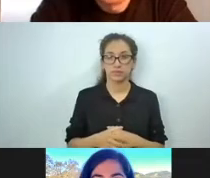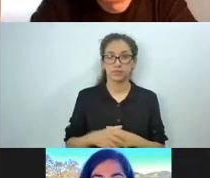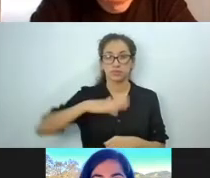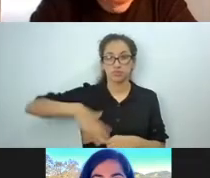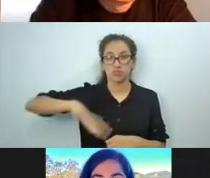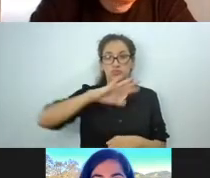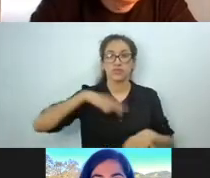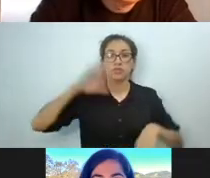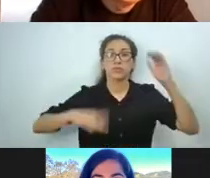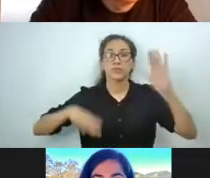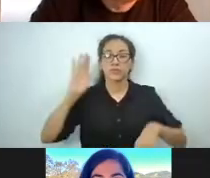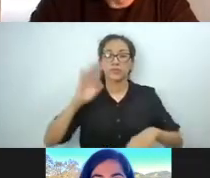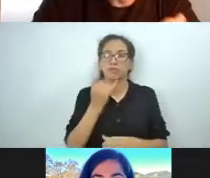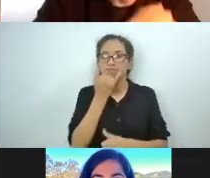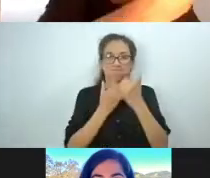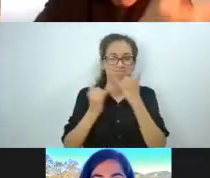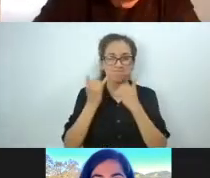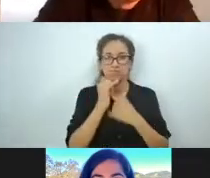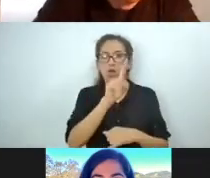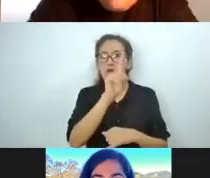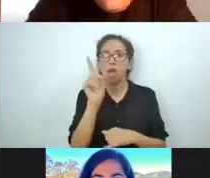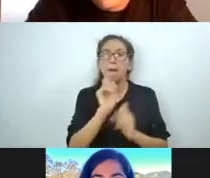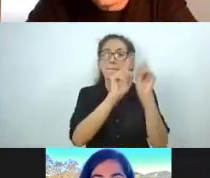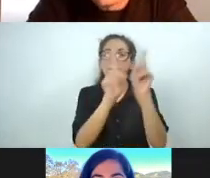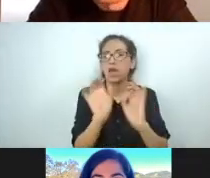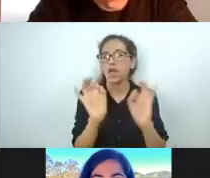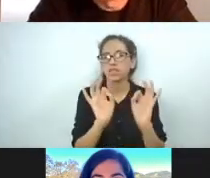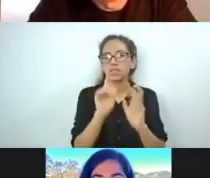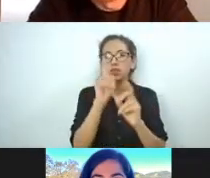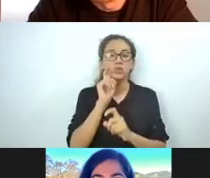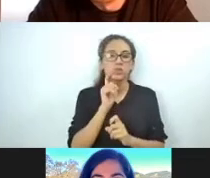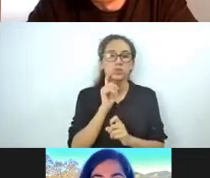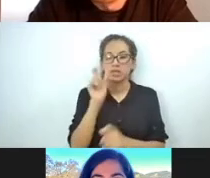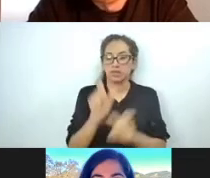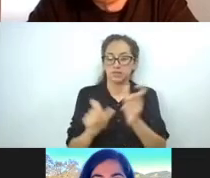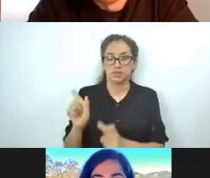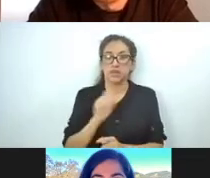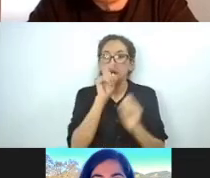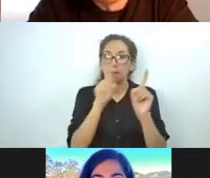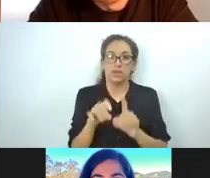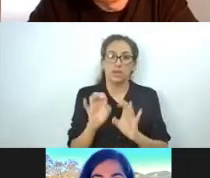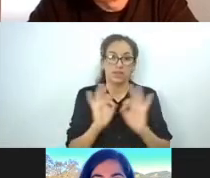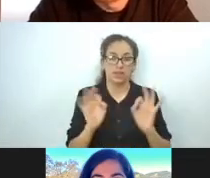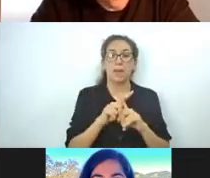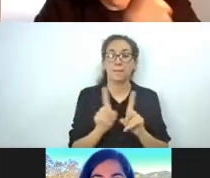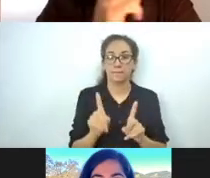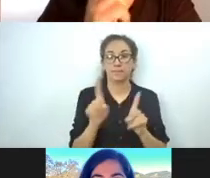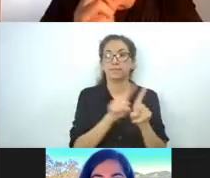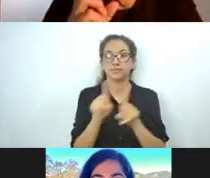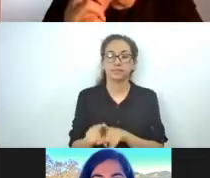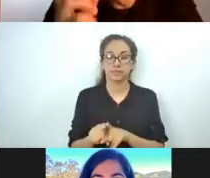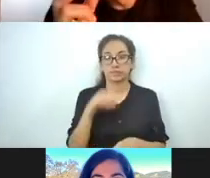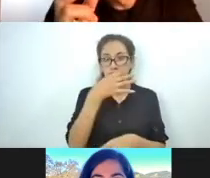Nosotros a veces cometemos errores de no preguntar por la vida sexual de nuestros pacientes, ¿no? Pero también lo cierto